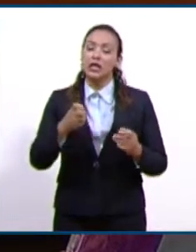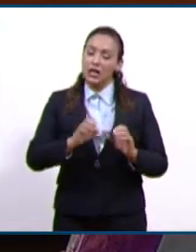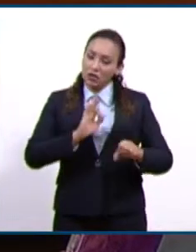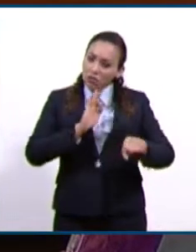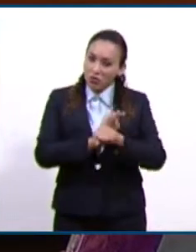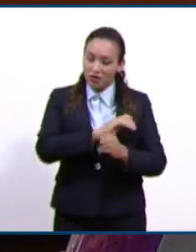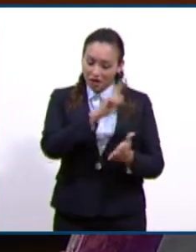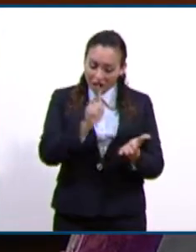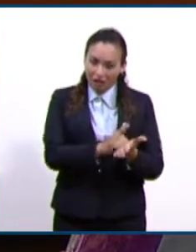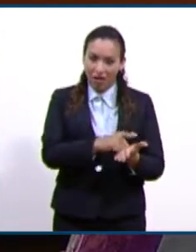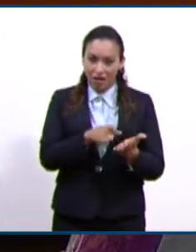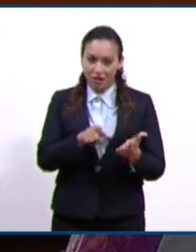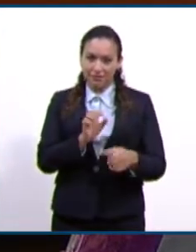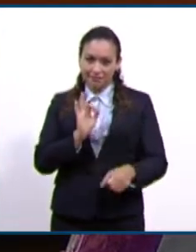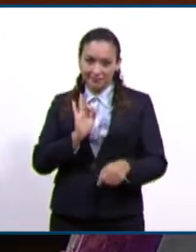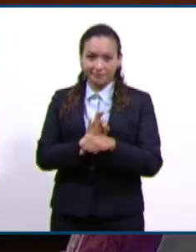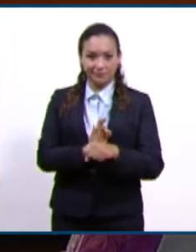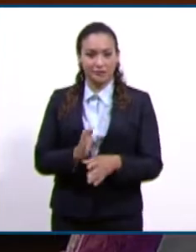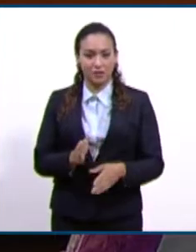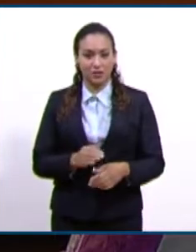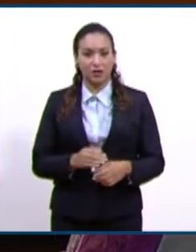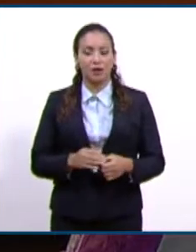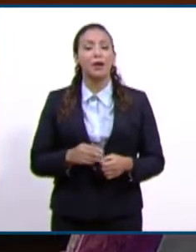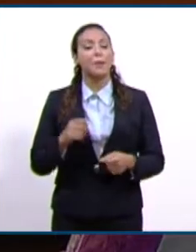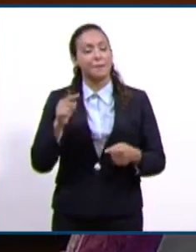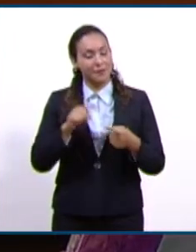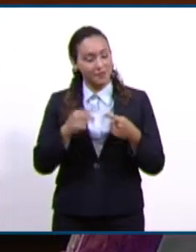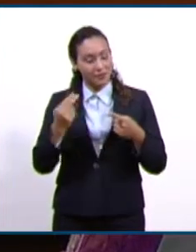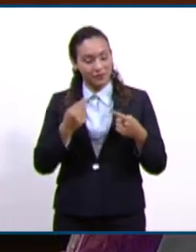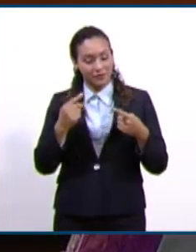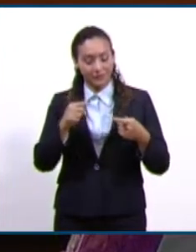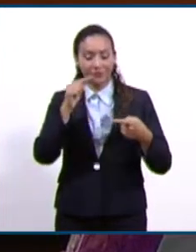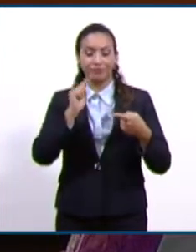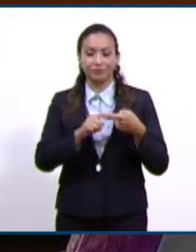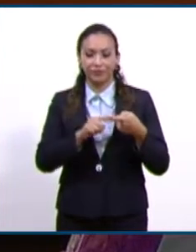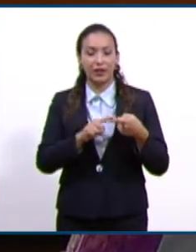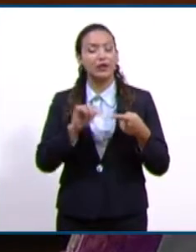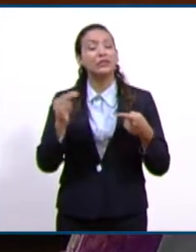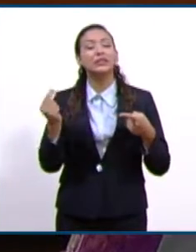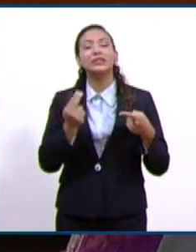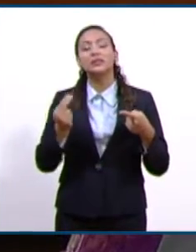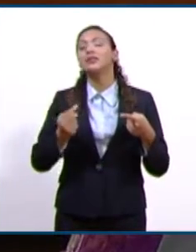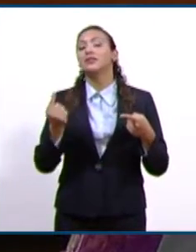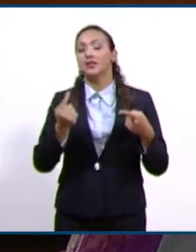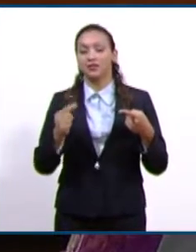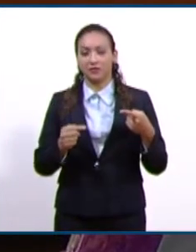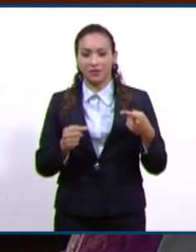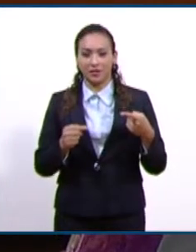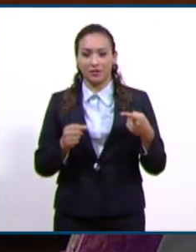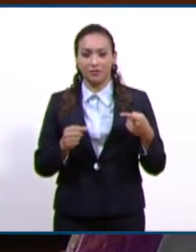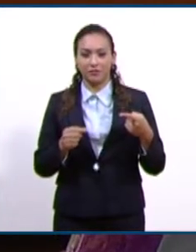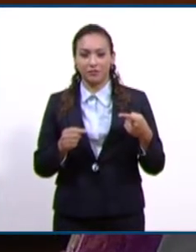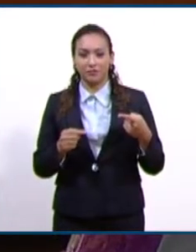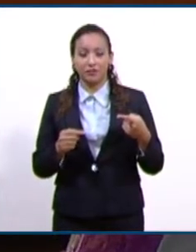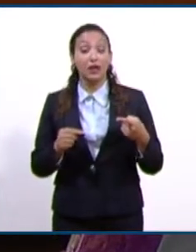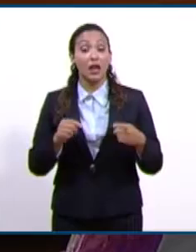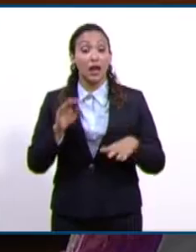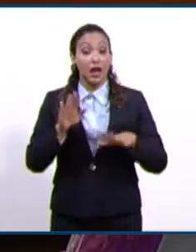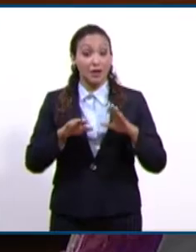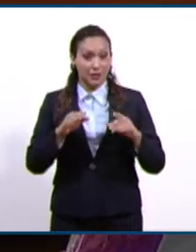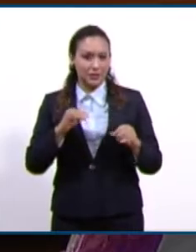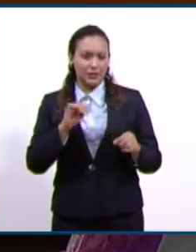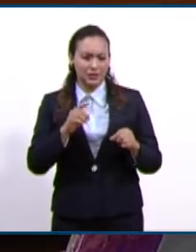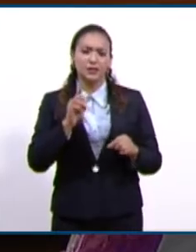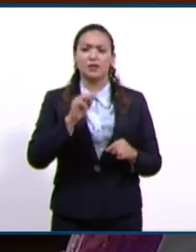salvaguardarlos. Sobre esto, dos cosas. Primero, que sí es necesario ponderar que hay formas de violentar a la mujer